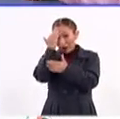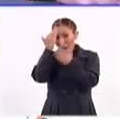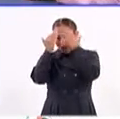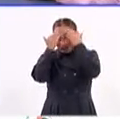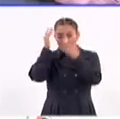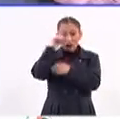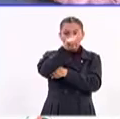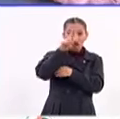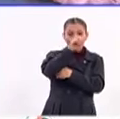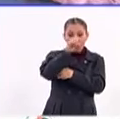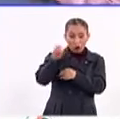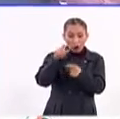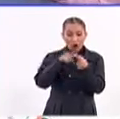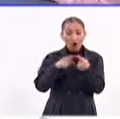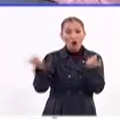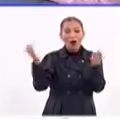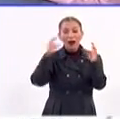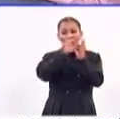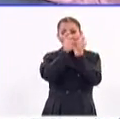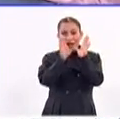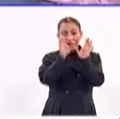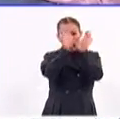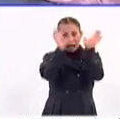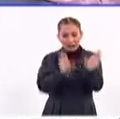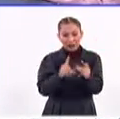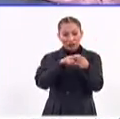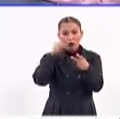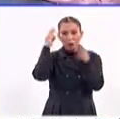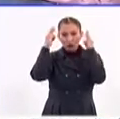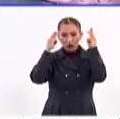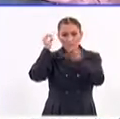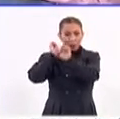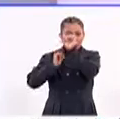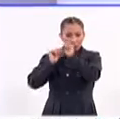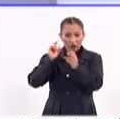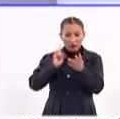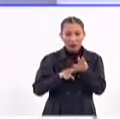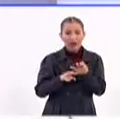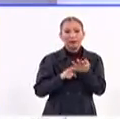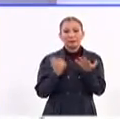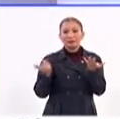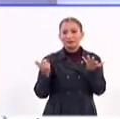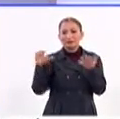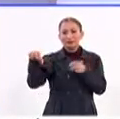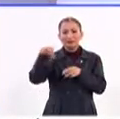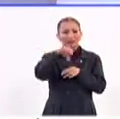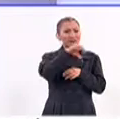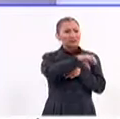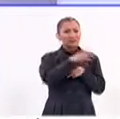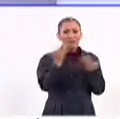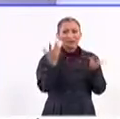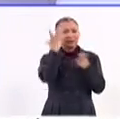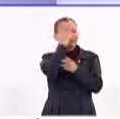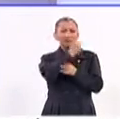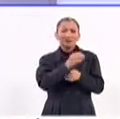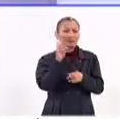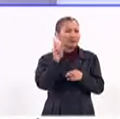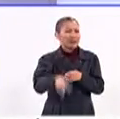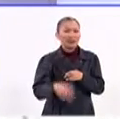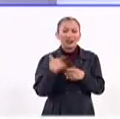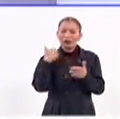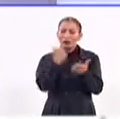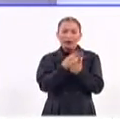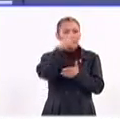el zoológico, el castillo, el Museo de Antropología. Y pues es hermoso. Ciudad